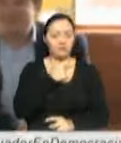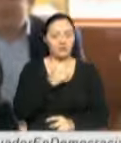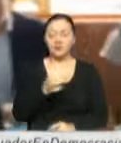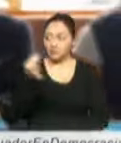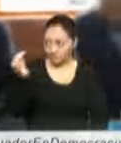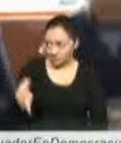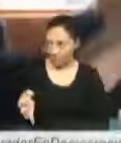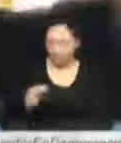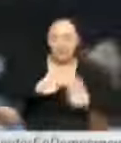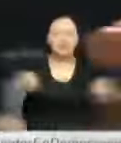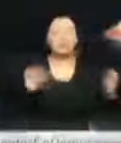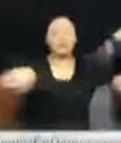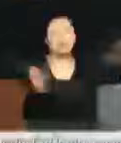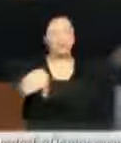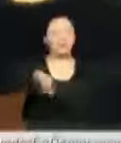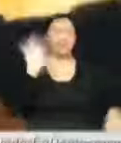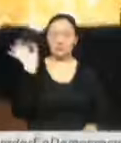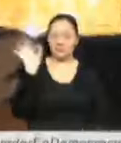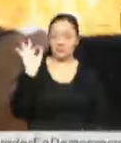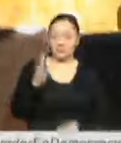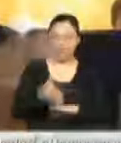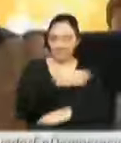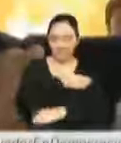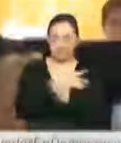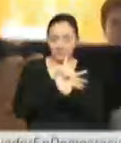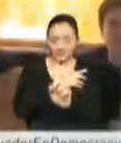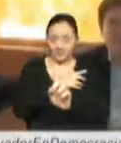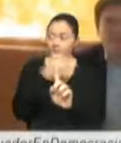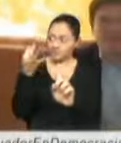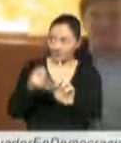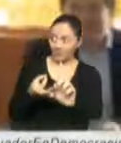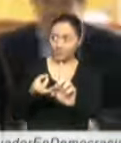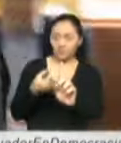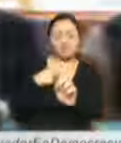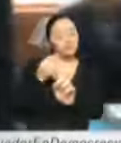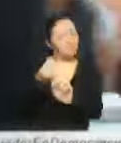nadie. Nadie estaba aquí antes que yo en la fila, ¿no?